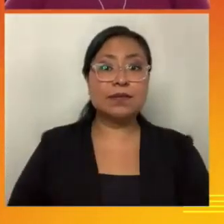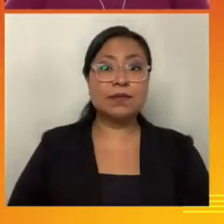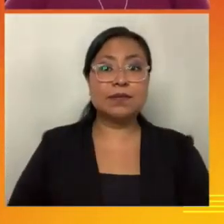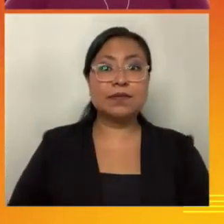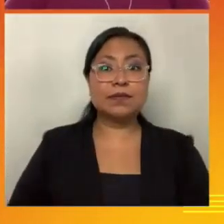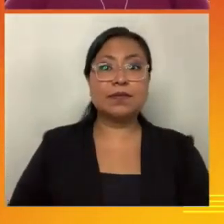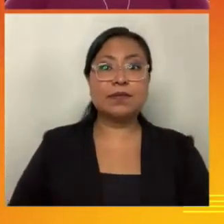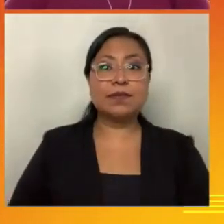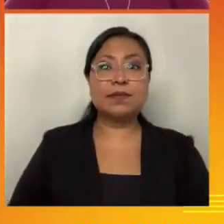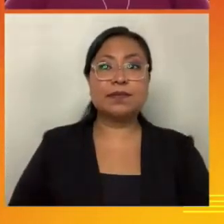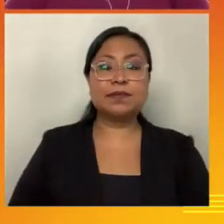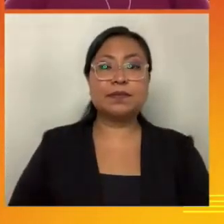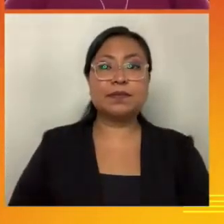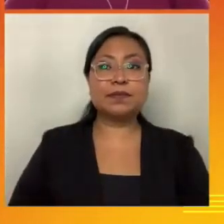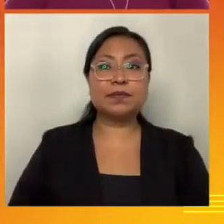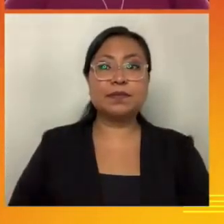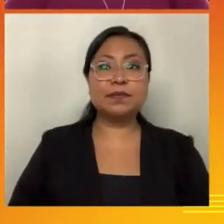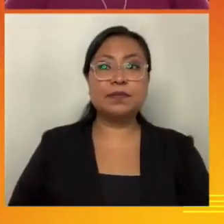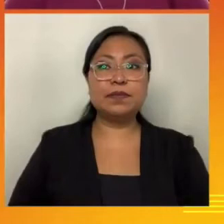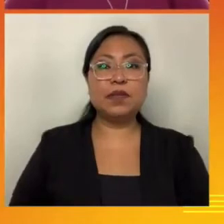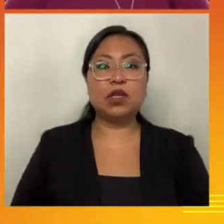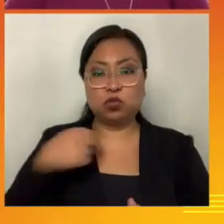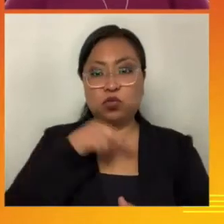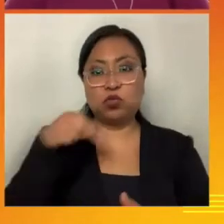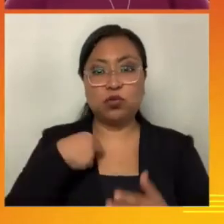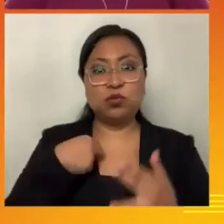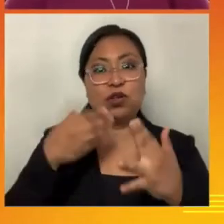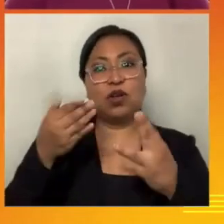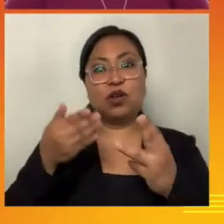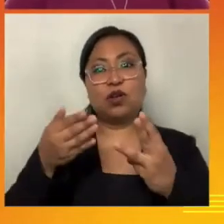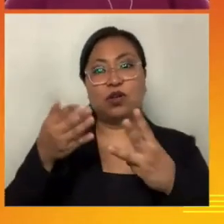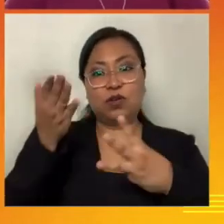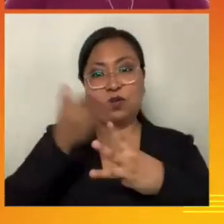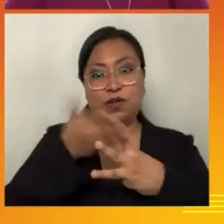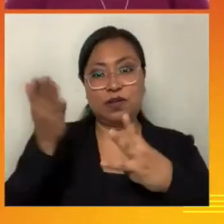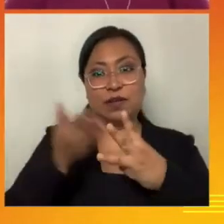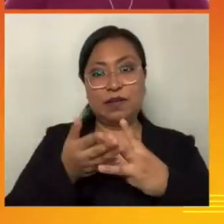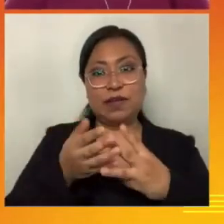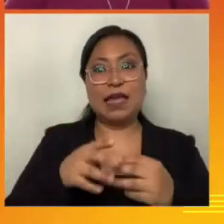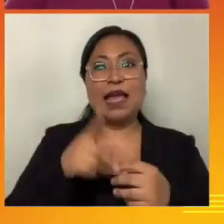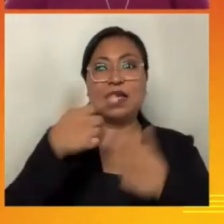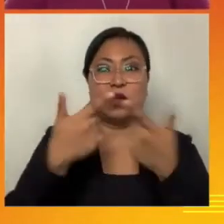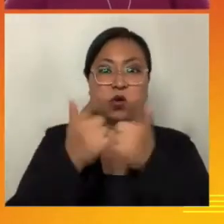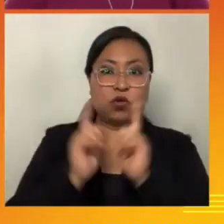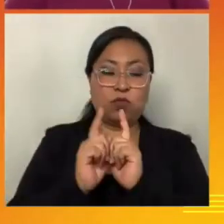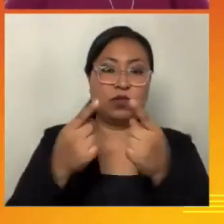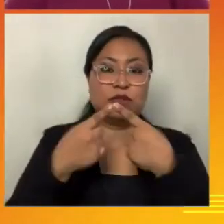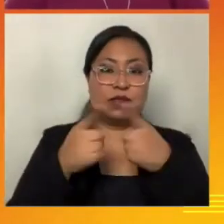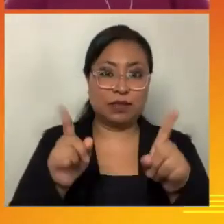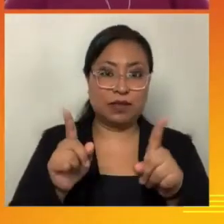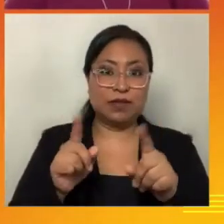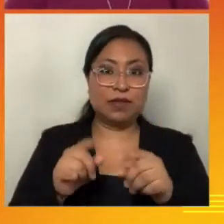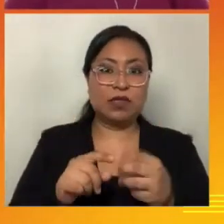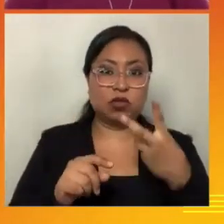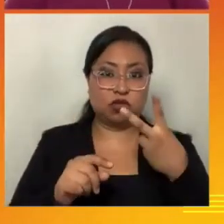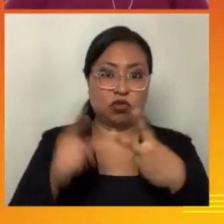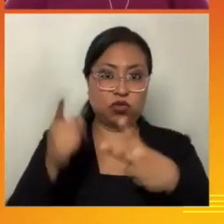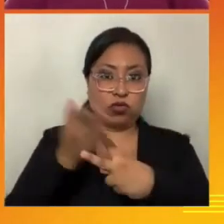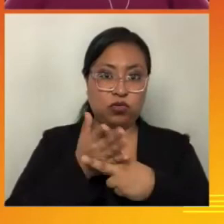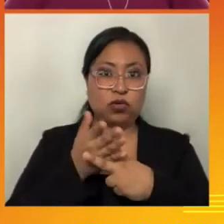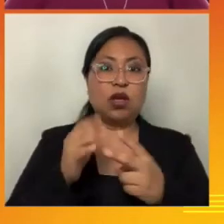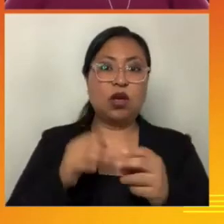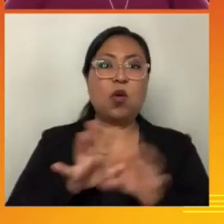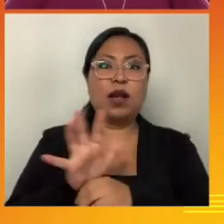y los dividimos como que en dos grandes grupos, que son las donaciones de descarga